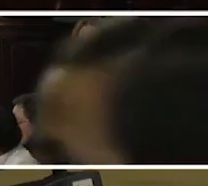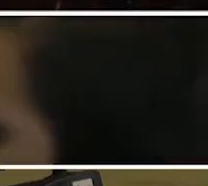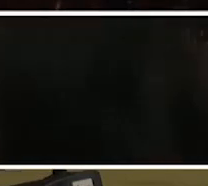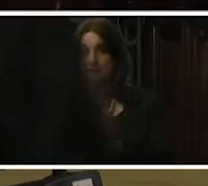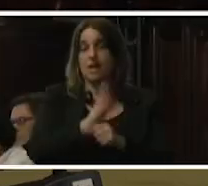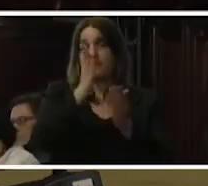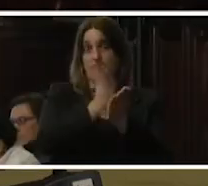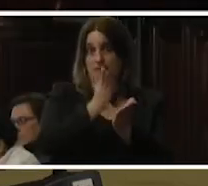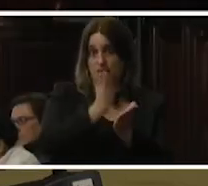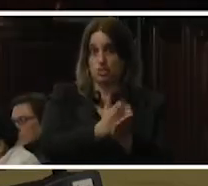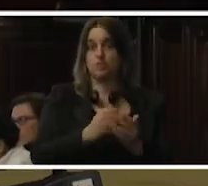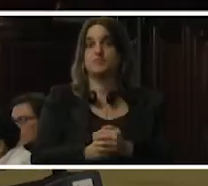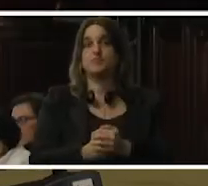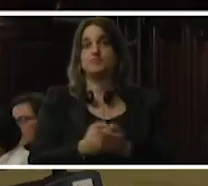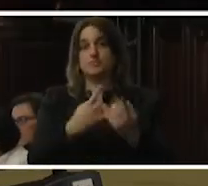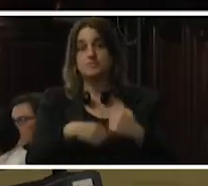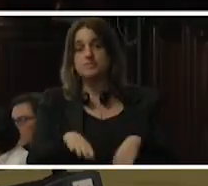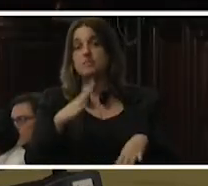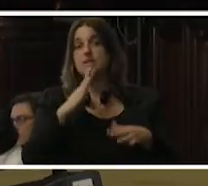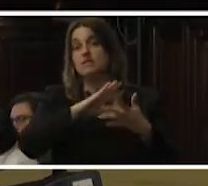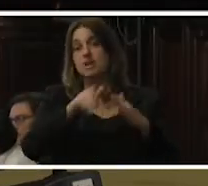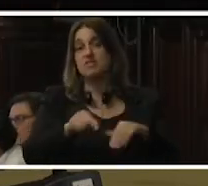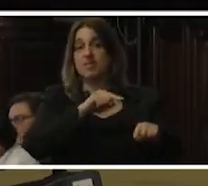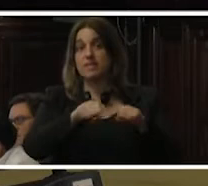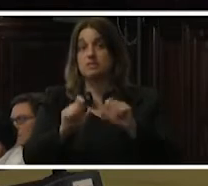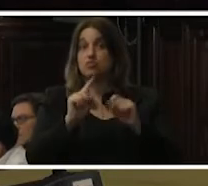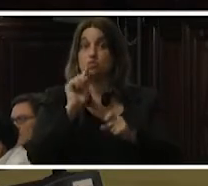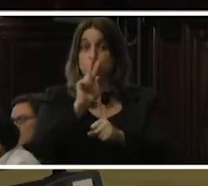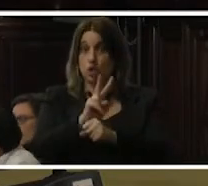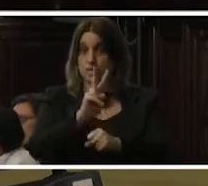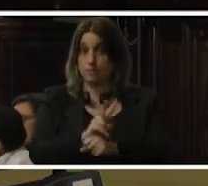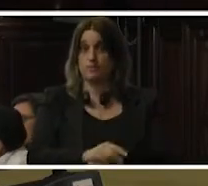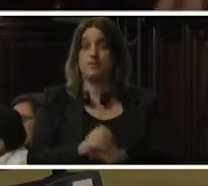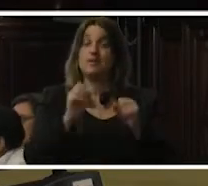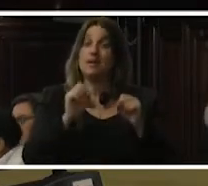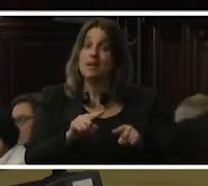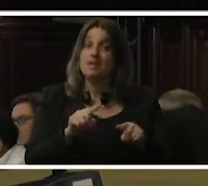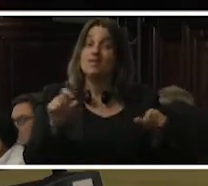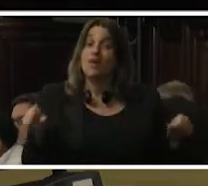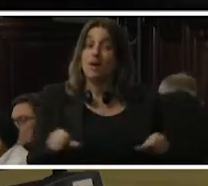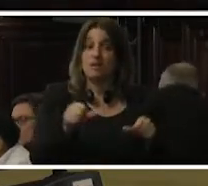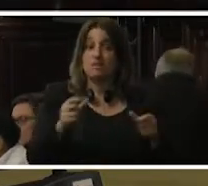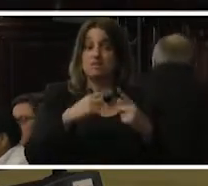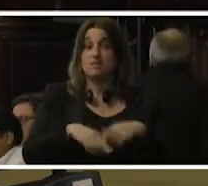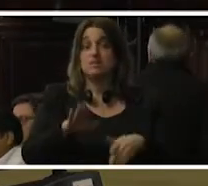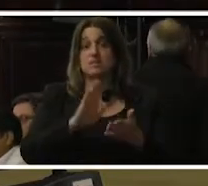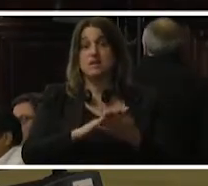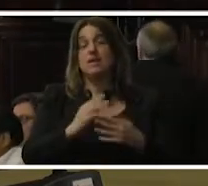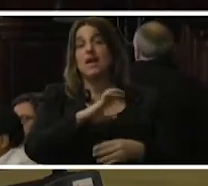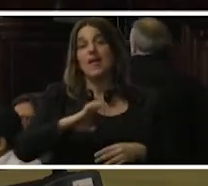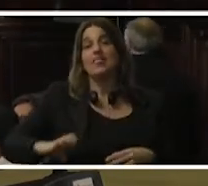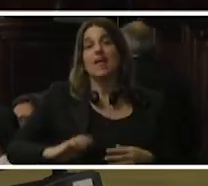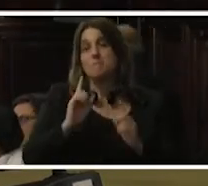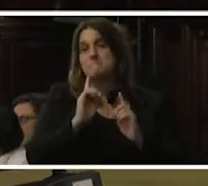de los PIAV y las directrices para su protección. Este alto estándar regional, el Estado de